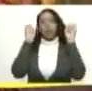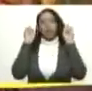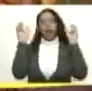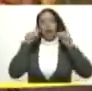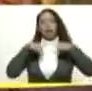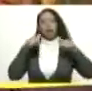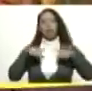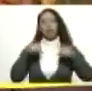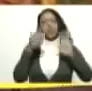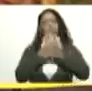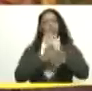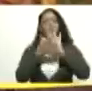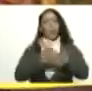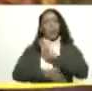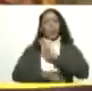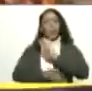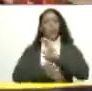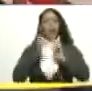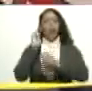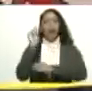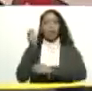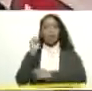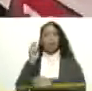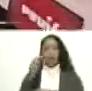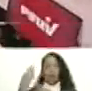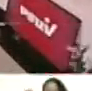diversos temas de las tareas